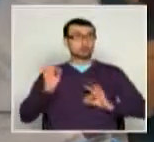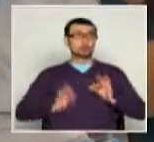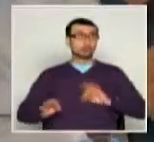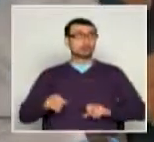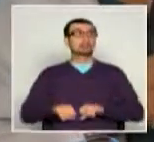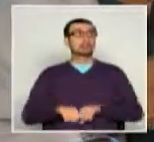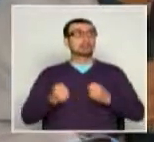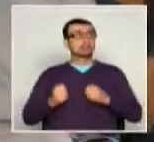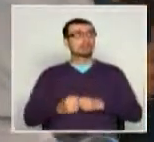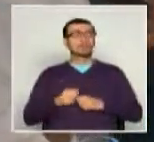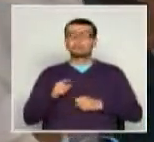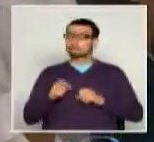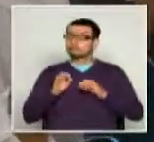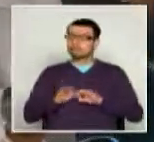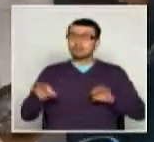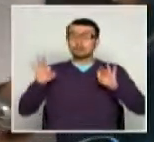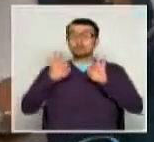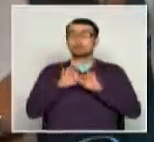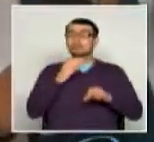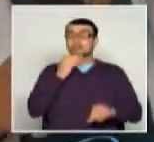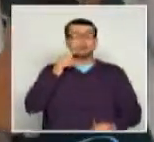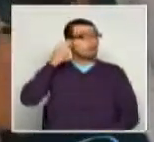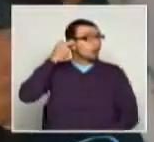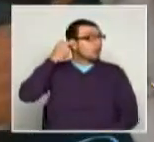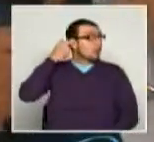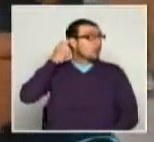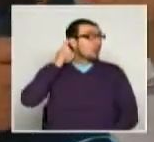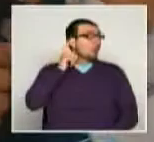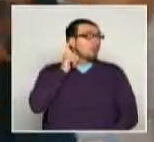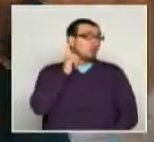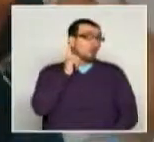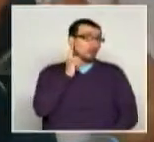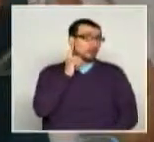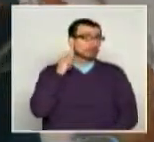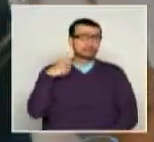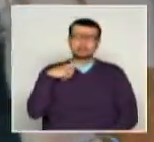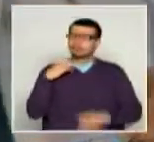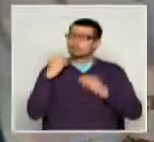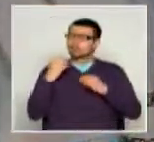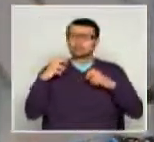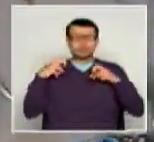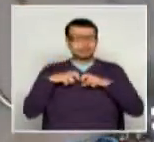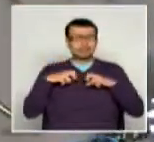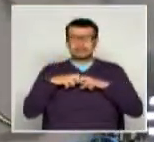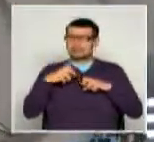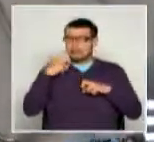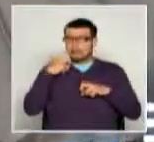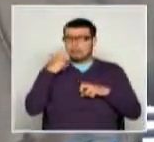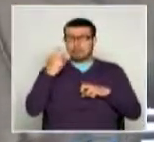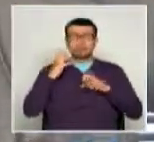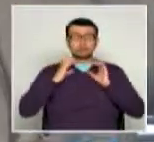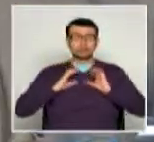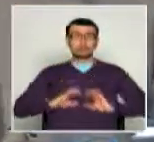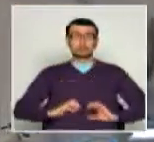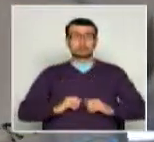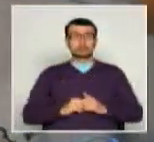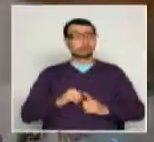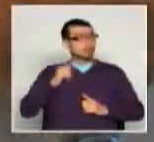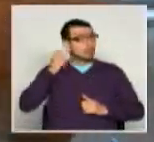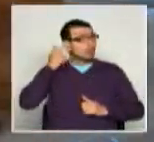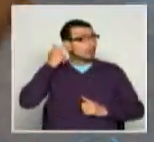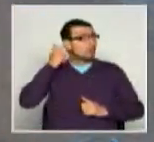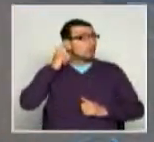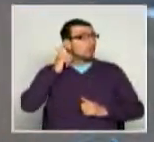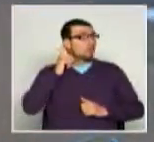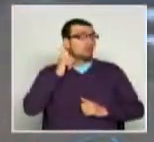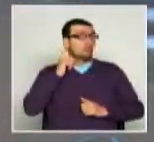Es muy importante saber que la oreja es el centro de mayor energía de nuestro cuerpo. Entonces, cualquier aplicación acá tiene